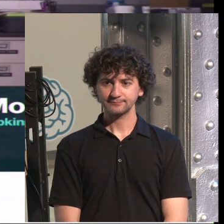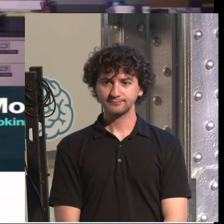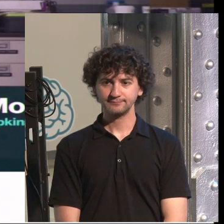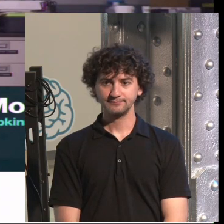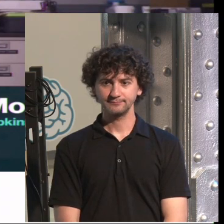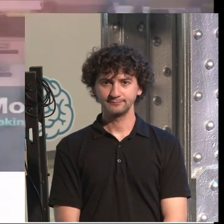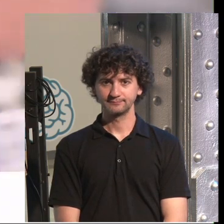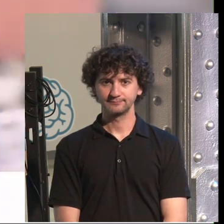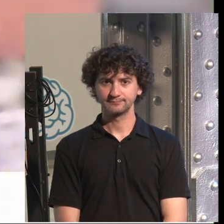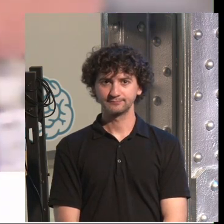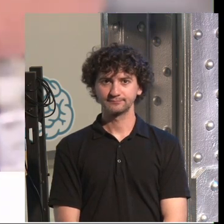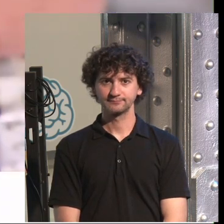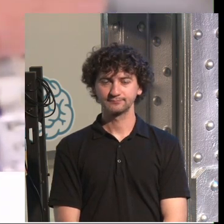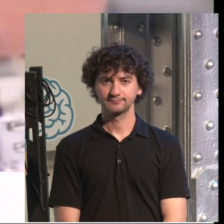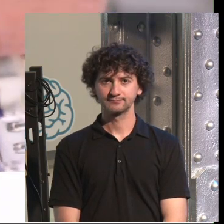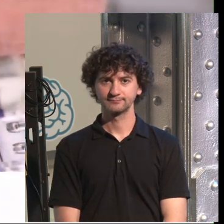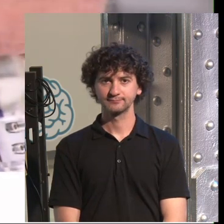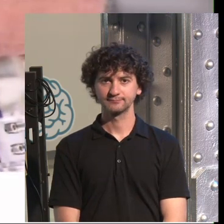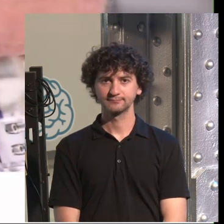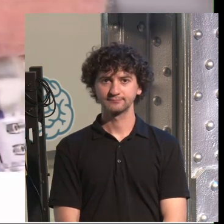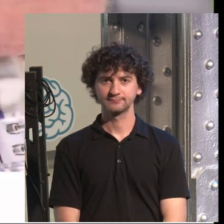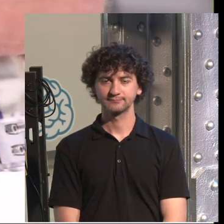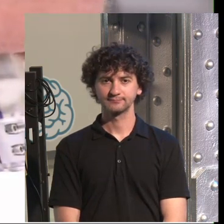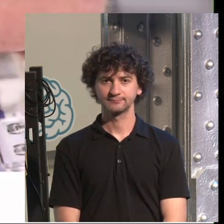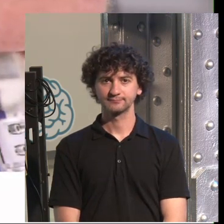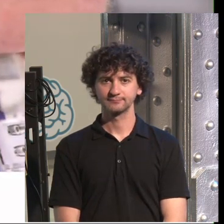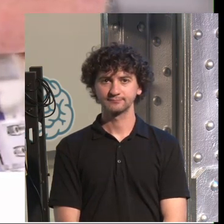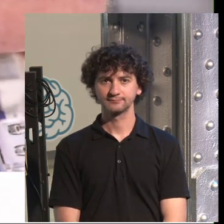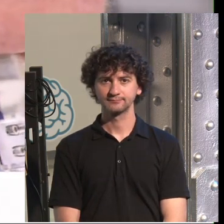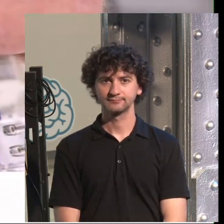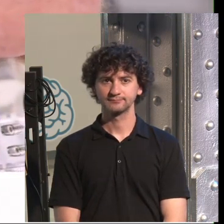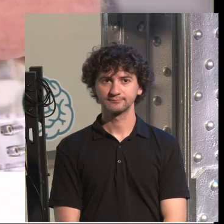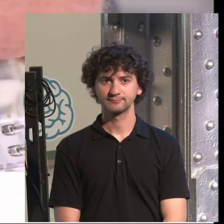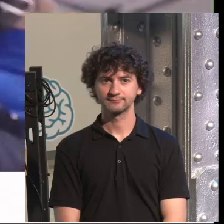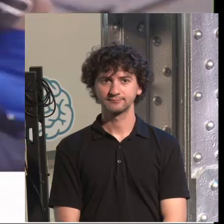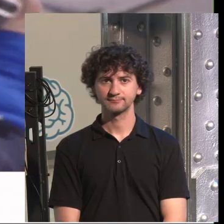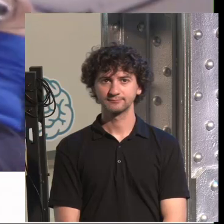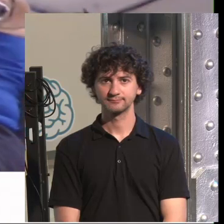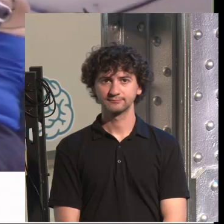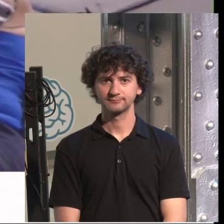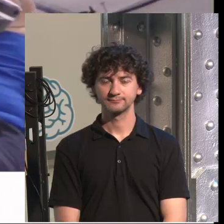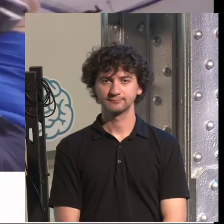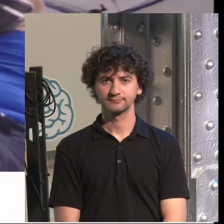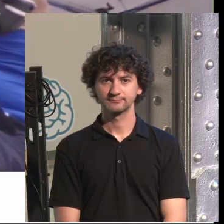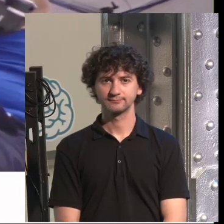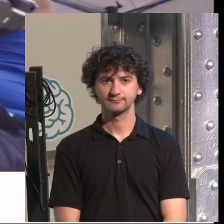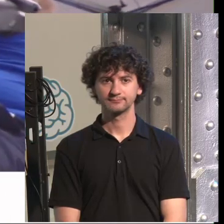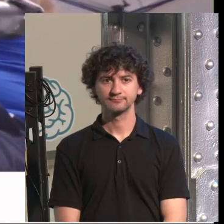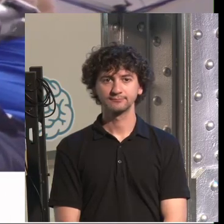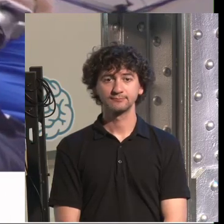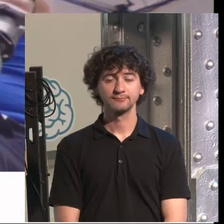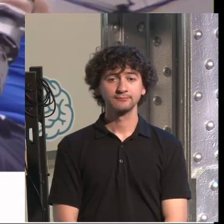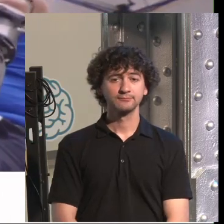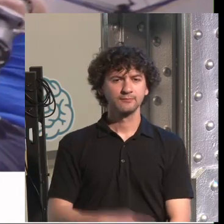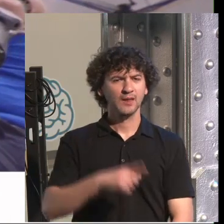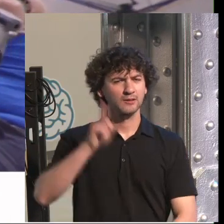out of his skin and allows the prosthesis to actually be physically attached to his skeleton. Algo también que está comentando